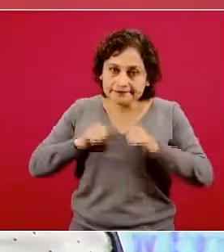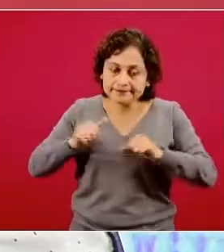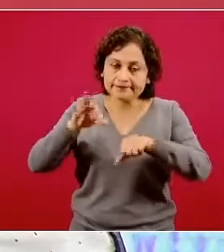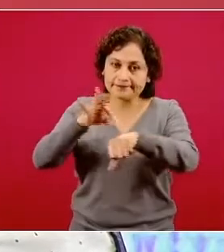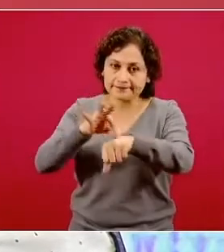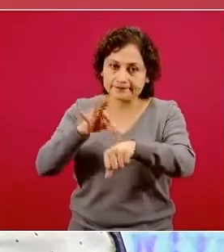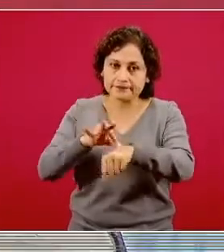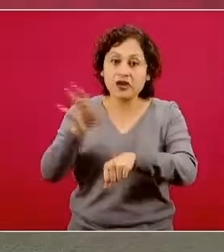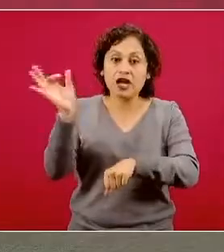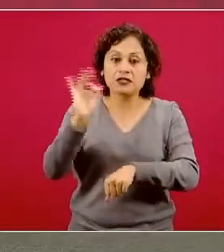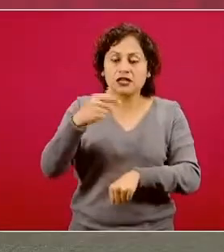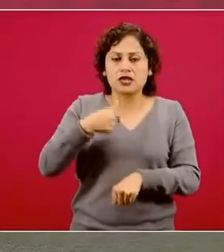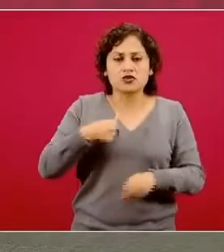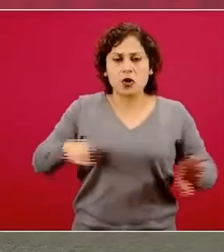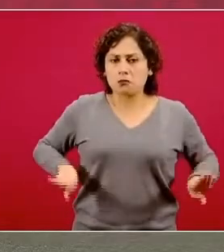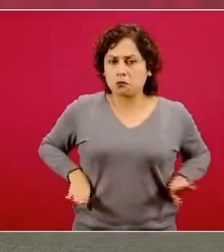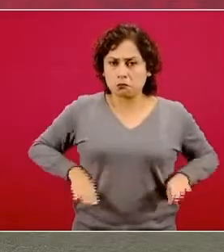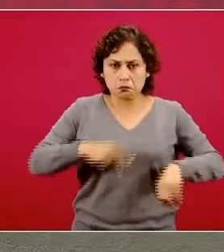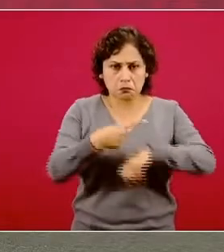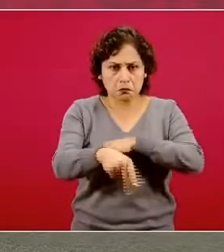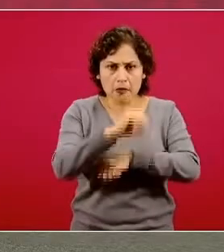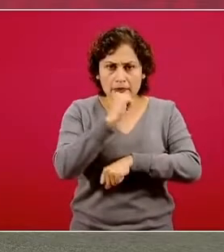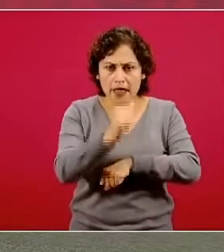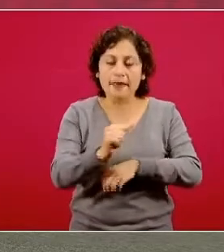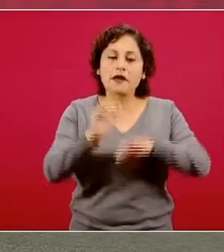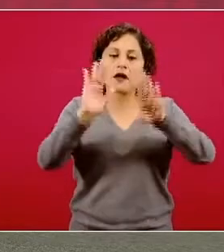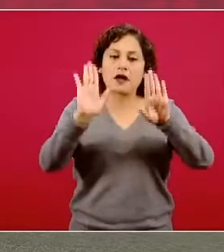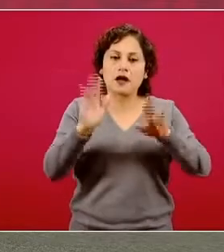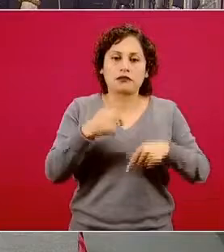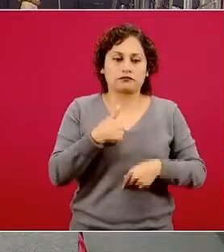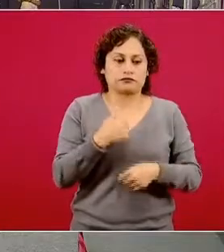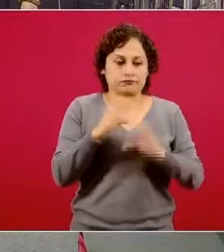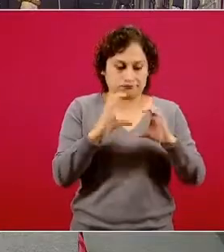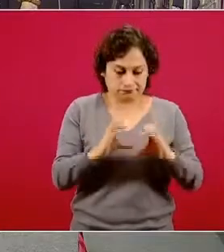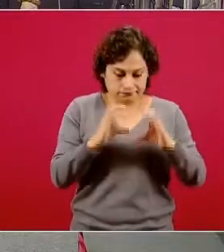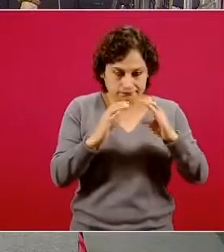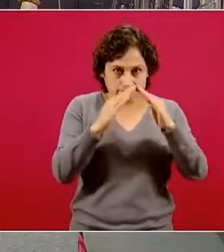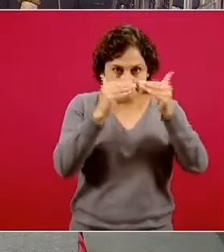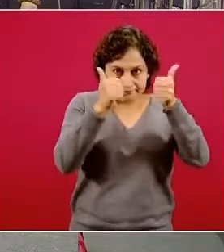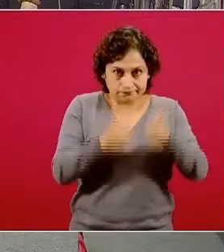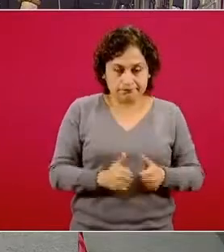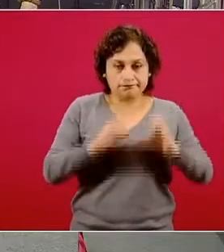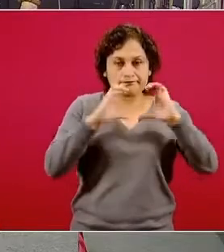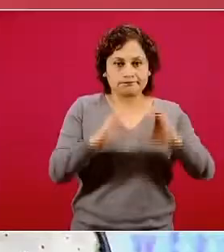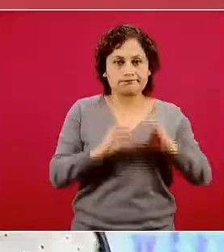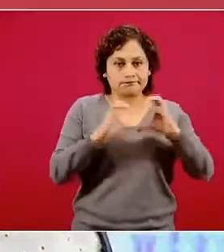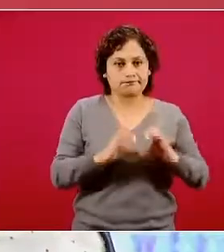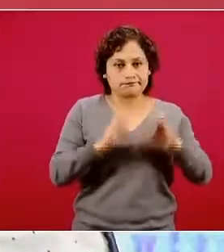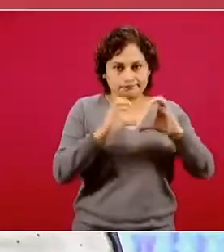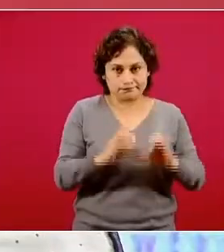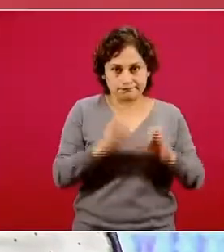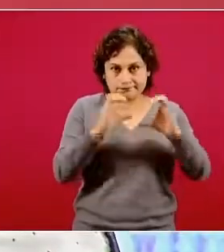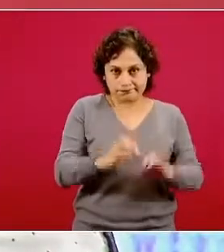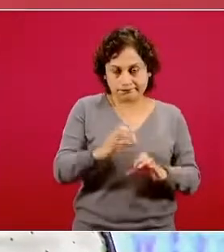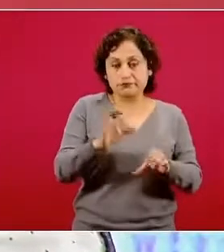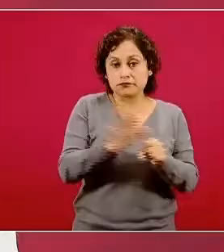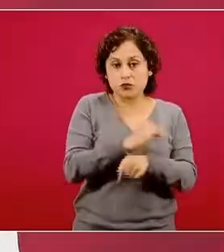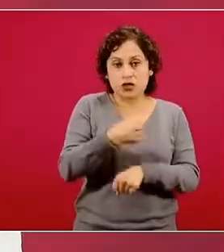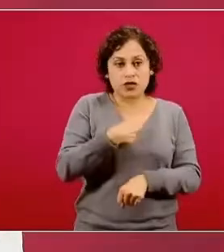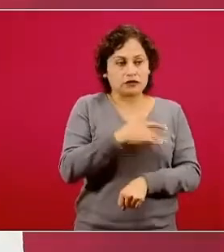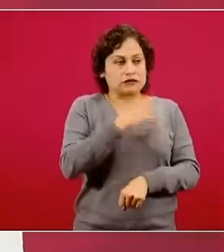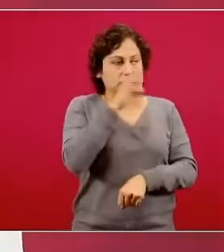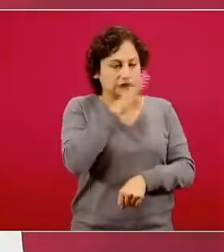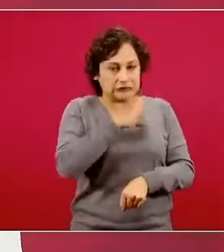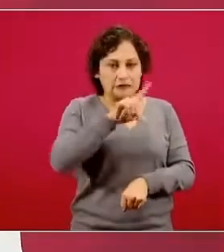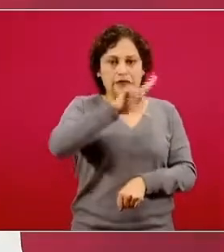al pendiente de los signos de alarma, pero estar en casa sin salir a diseminar el virus,